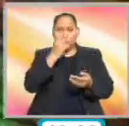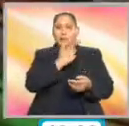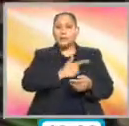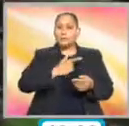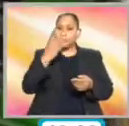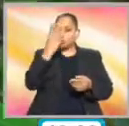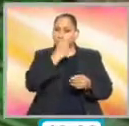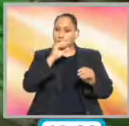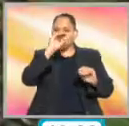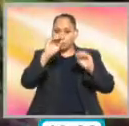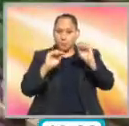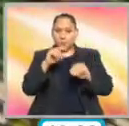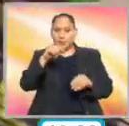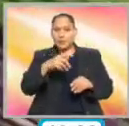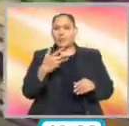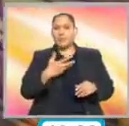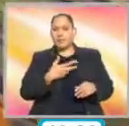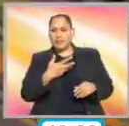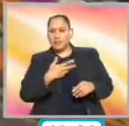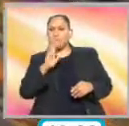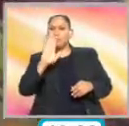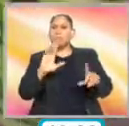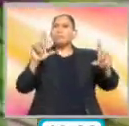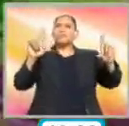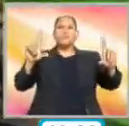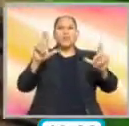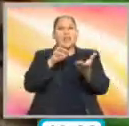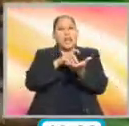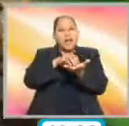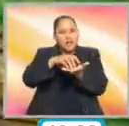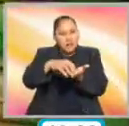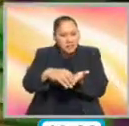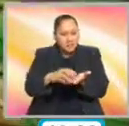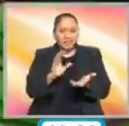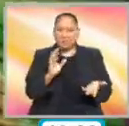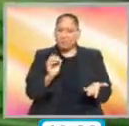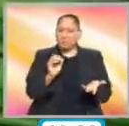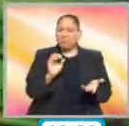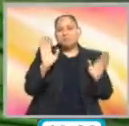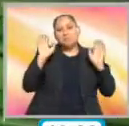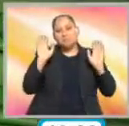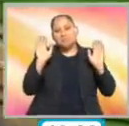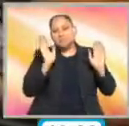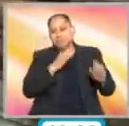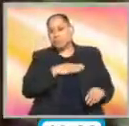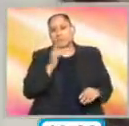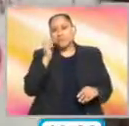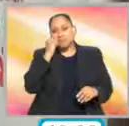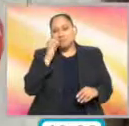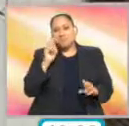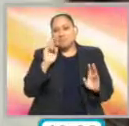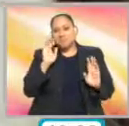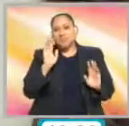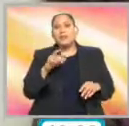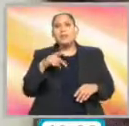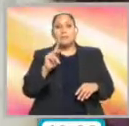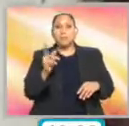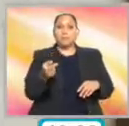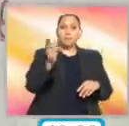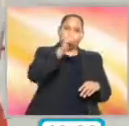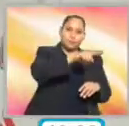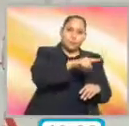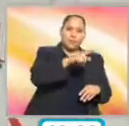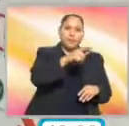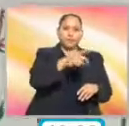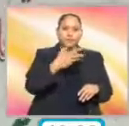embellecer, entonces tienen aquí una especie de, ¿qué será? De araña, de, ¿qué sé? Bueno, vaya usted a saber, pero y acá